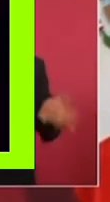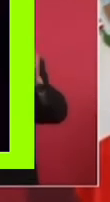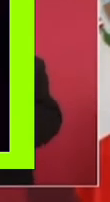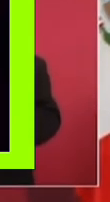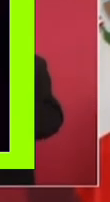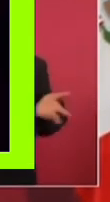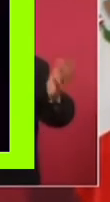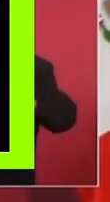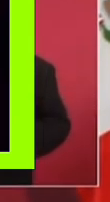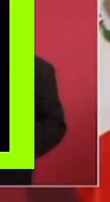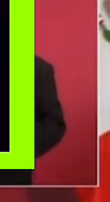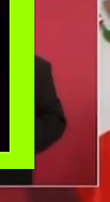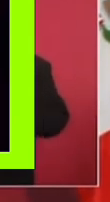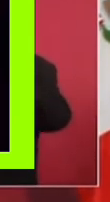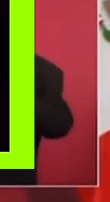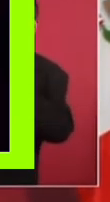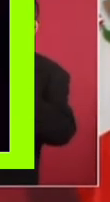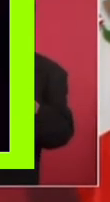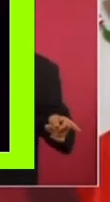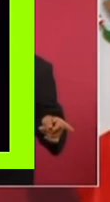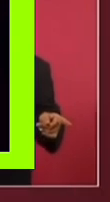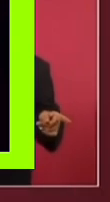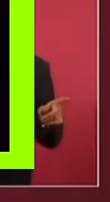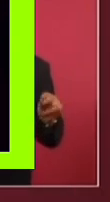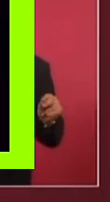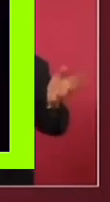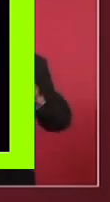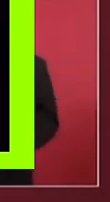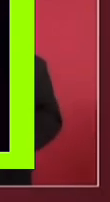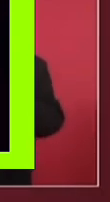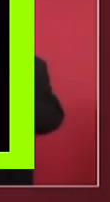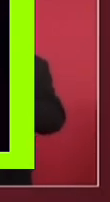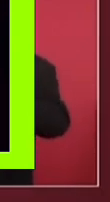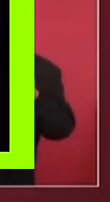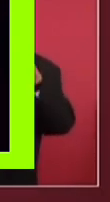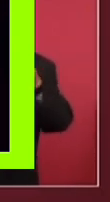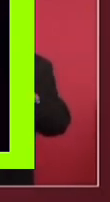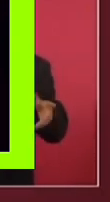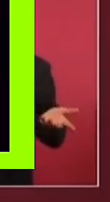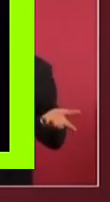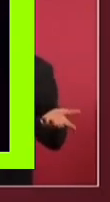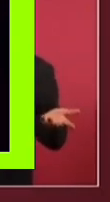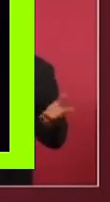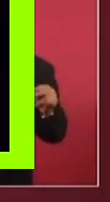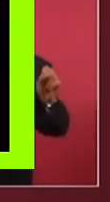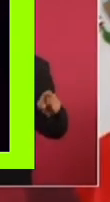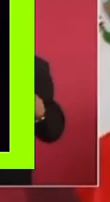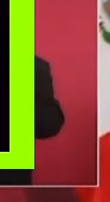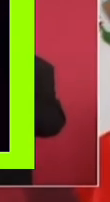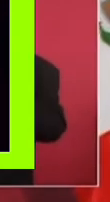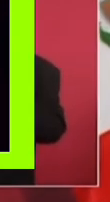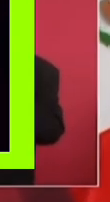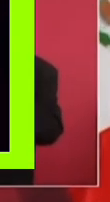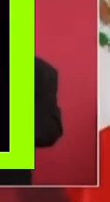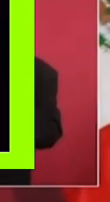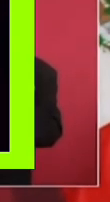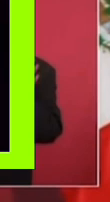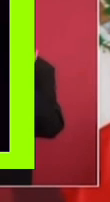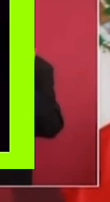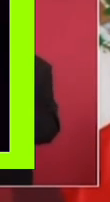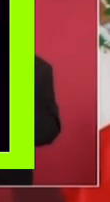acabó. Así como quemaron a Lito, y luego que quemen a Monreal, ¿y saben quién les va a seguir? Le va a